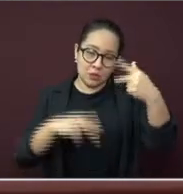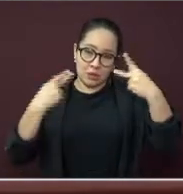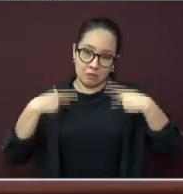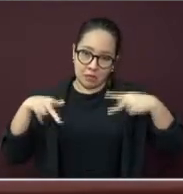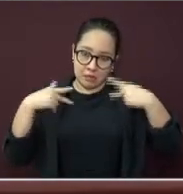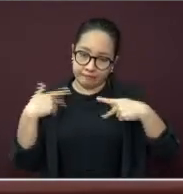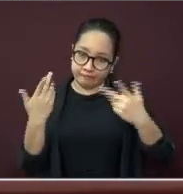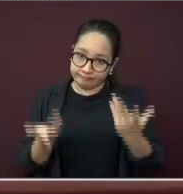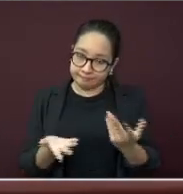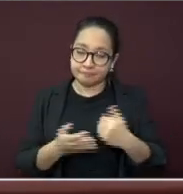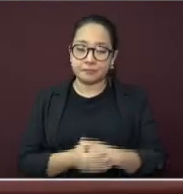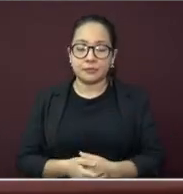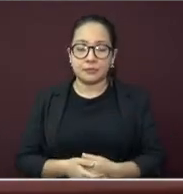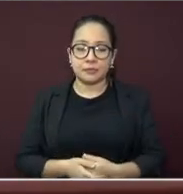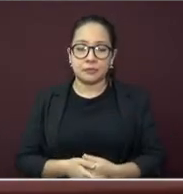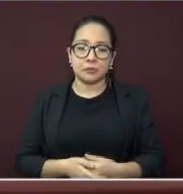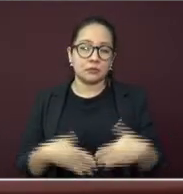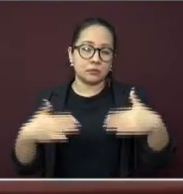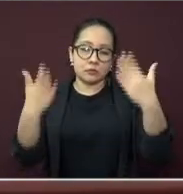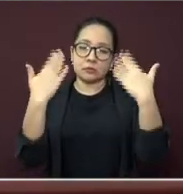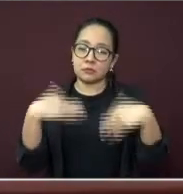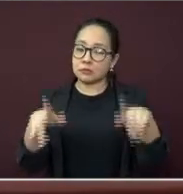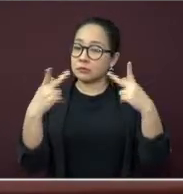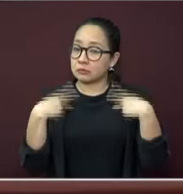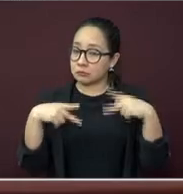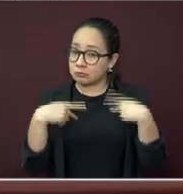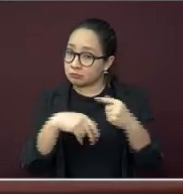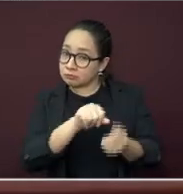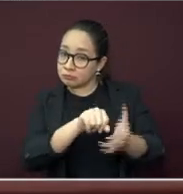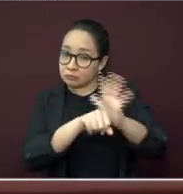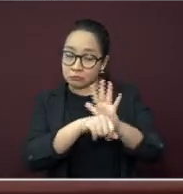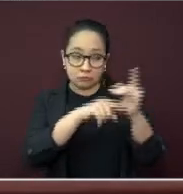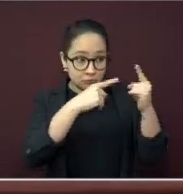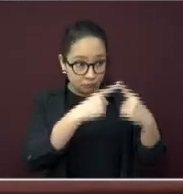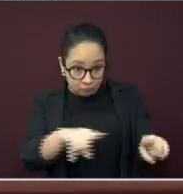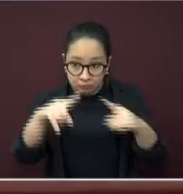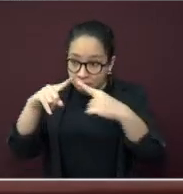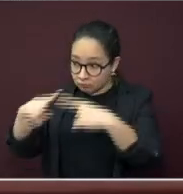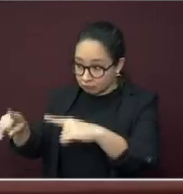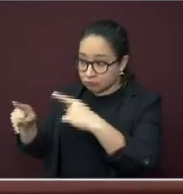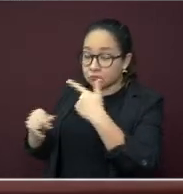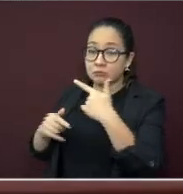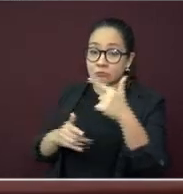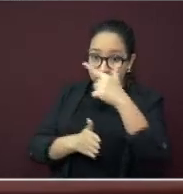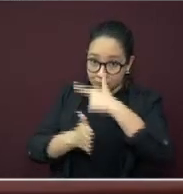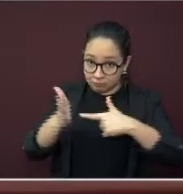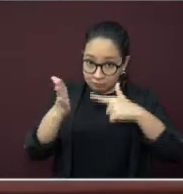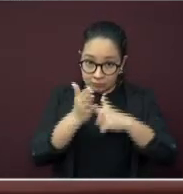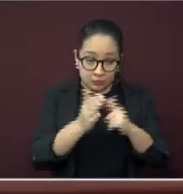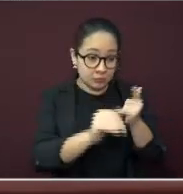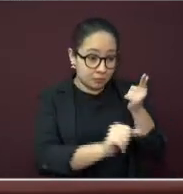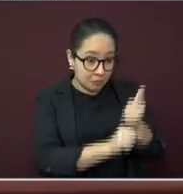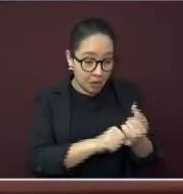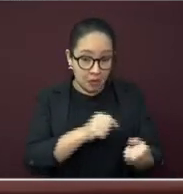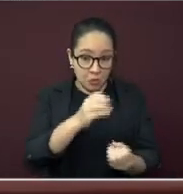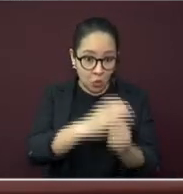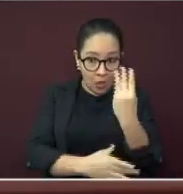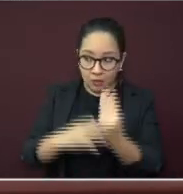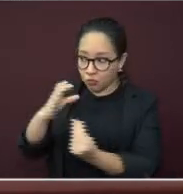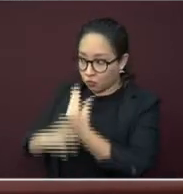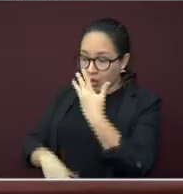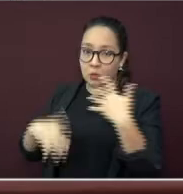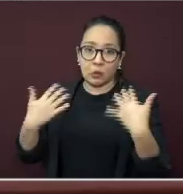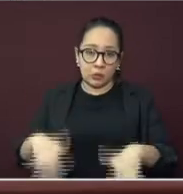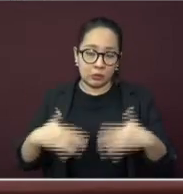les muestro los casos positivos que continúan identificándose en los diferentes municipios como hemos